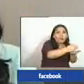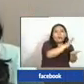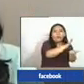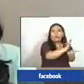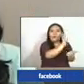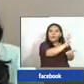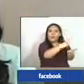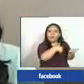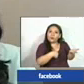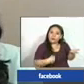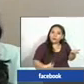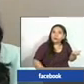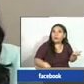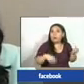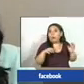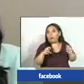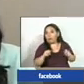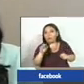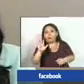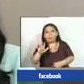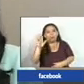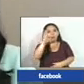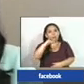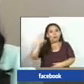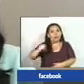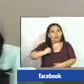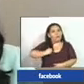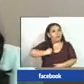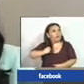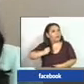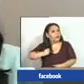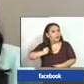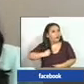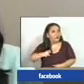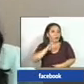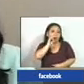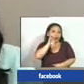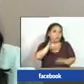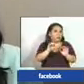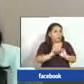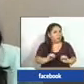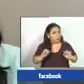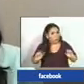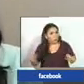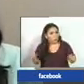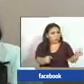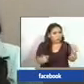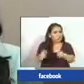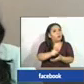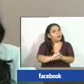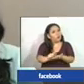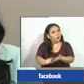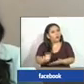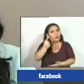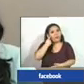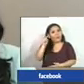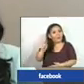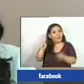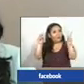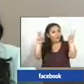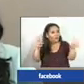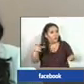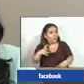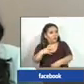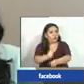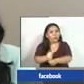-19 e incluso Canadá han decidido que los niños vuelvan a las escuelas los detalles de esta y